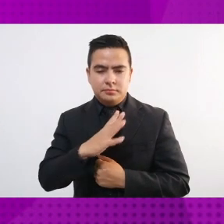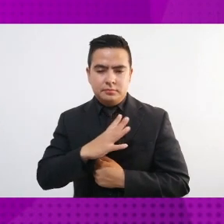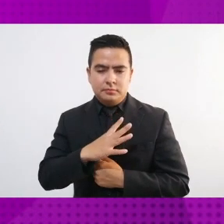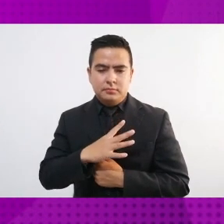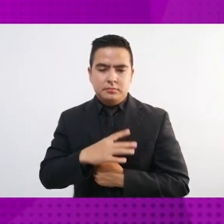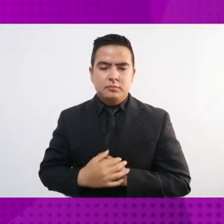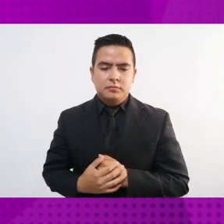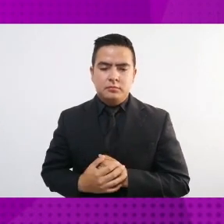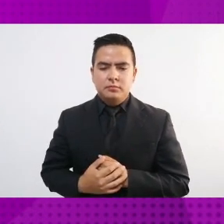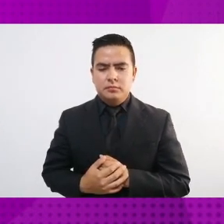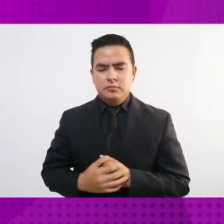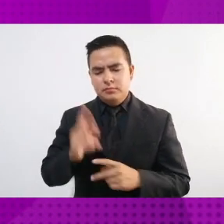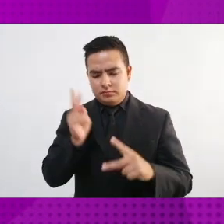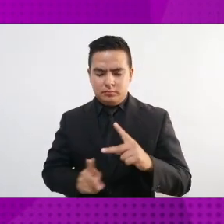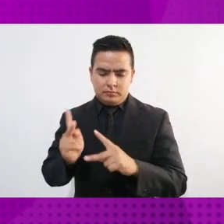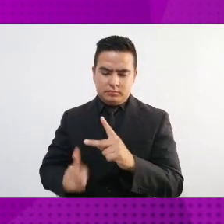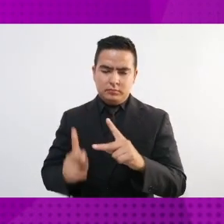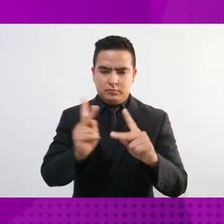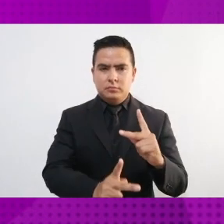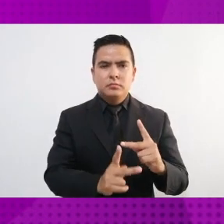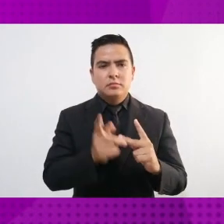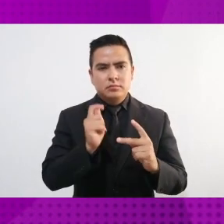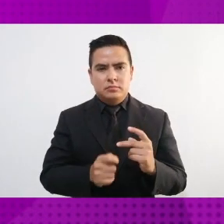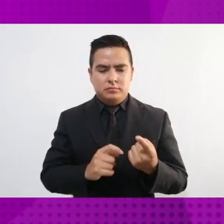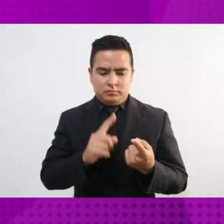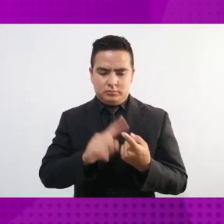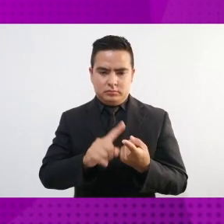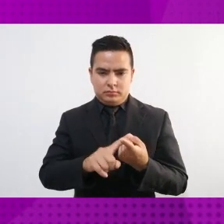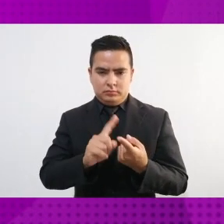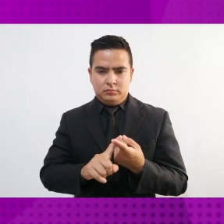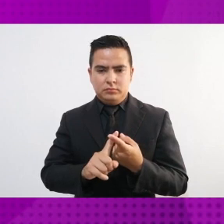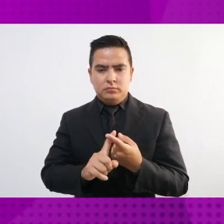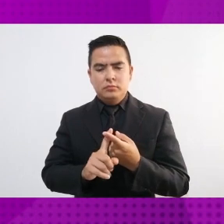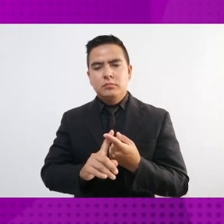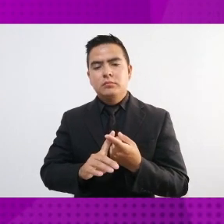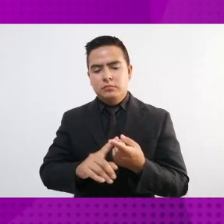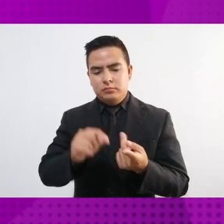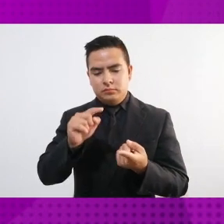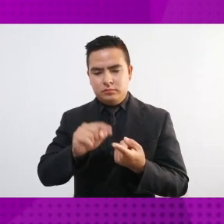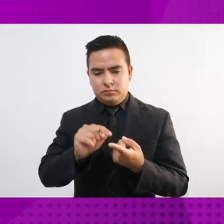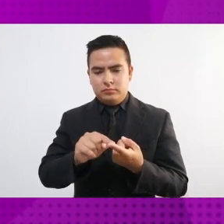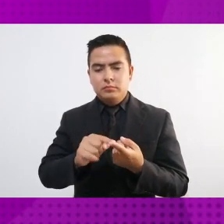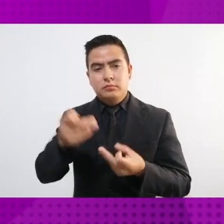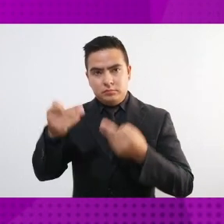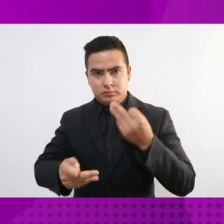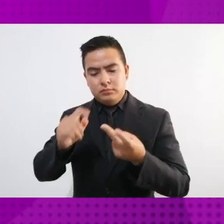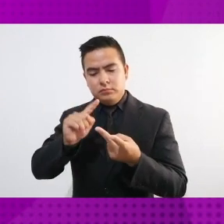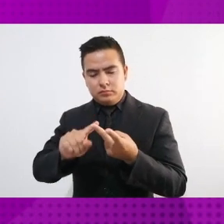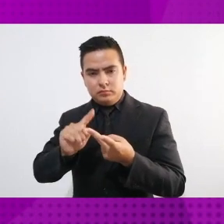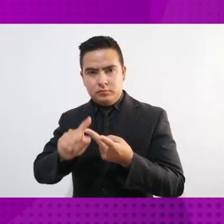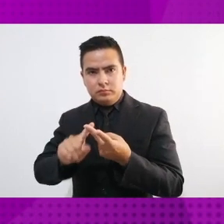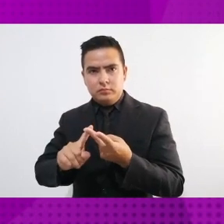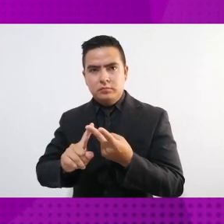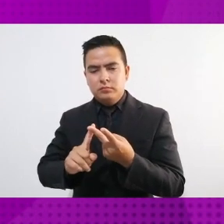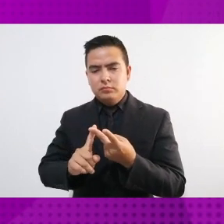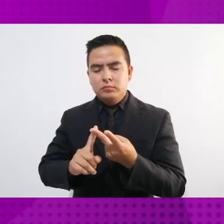va a dividir para su ejercicio en ejecutivo, legislativo y judicial. Quisiera proponerle, doctor, si nos pudiéramos